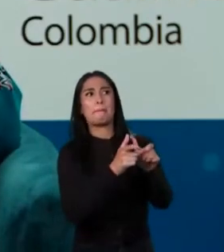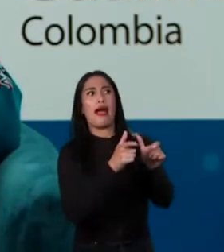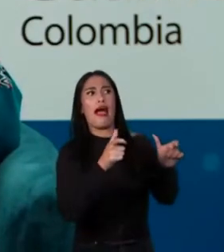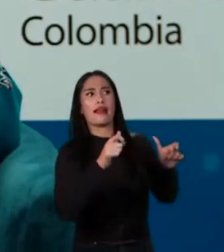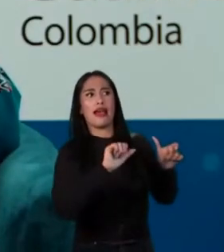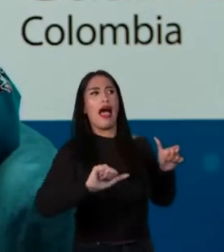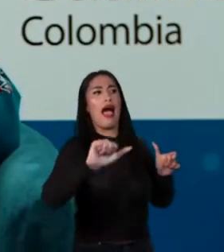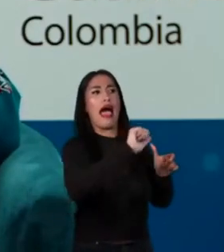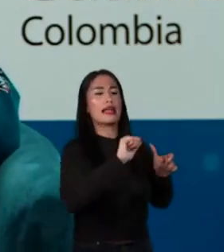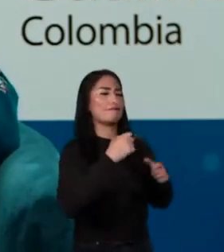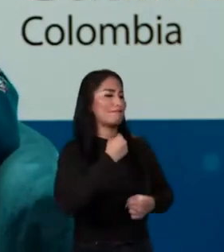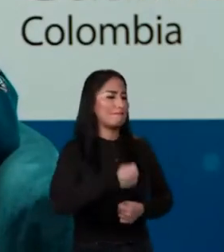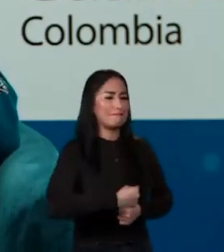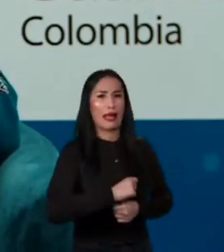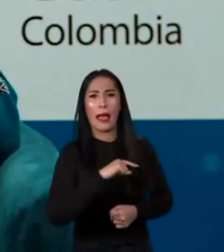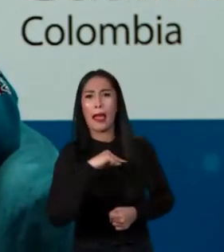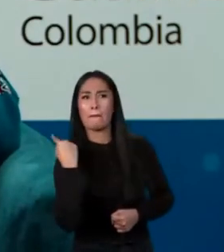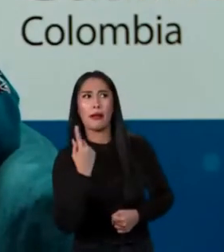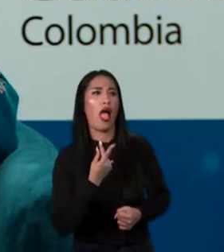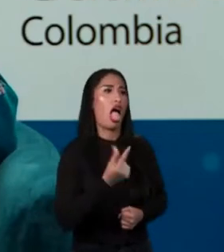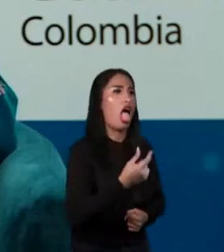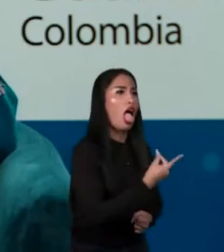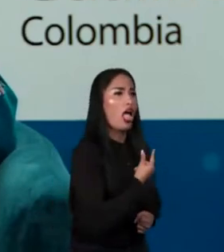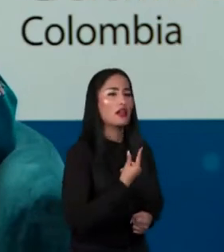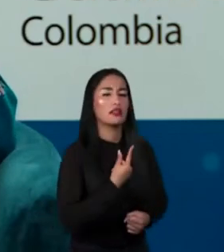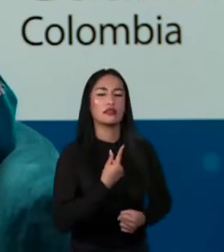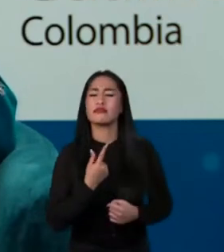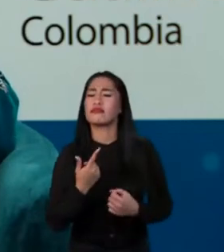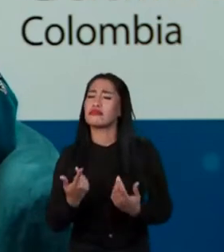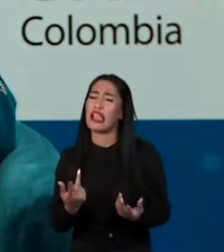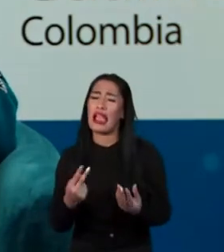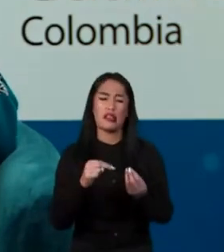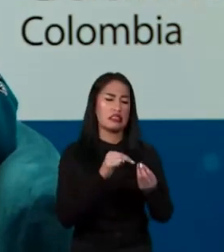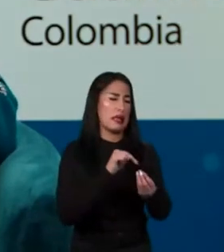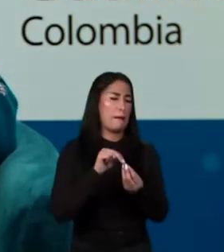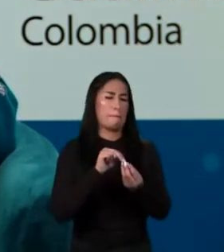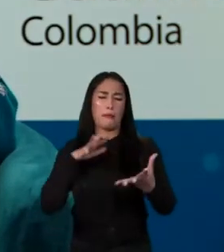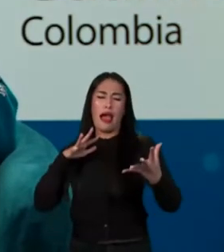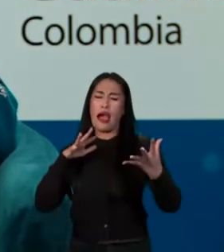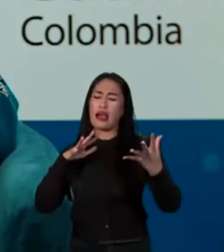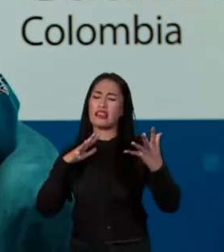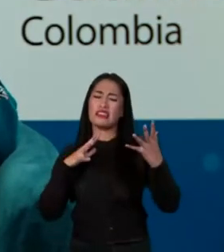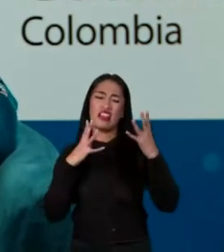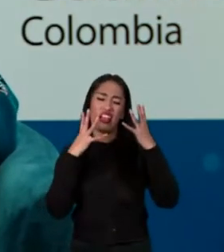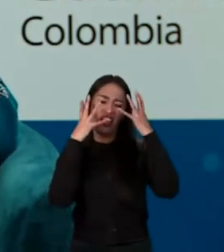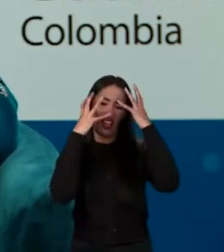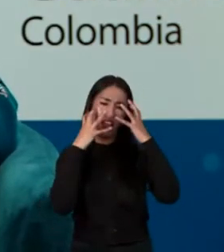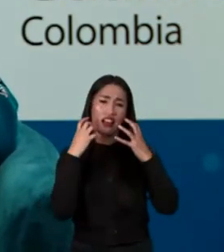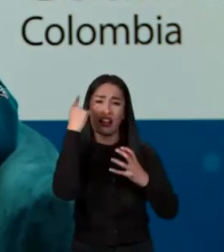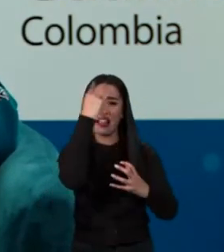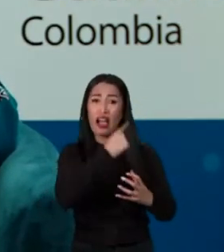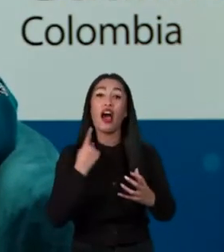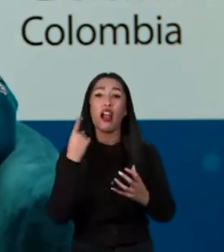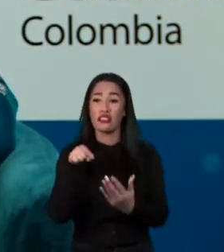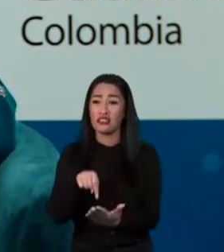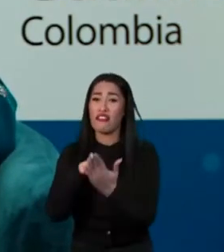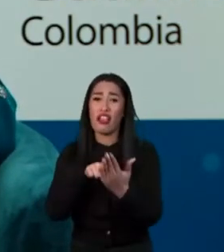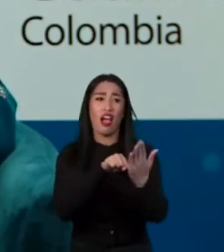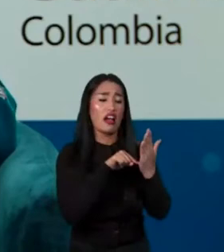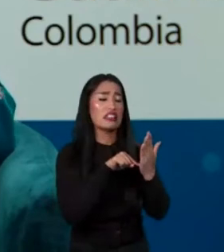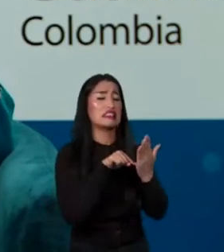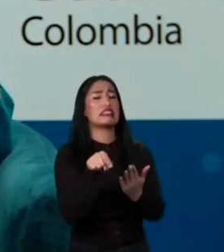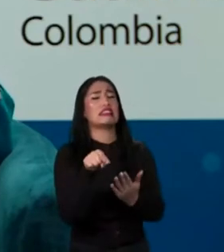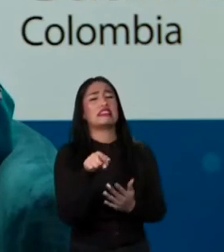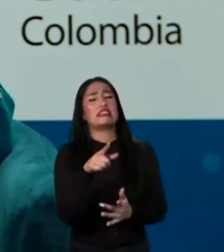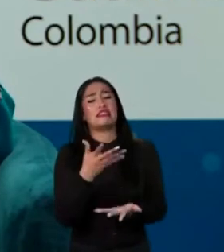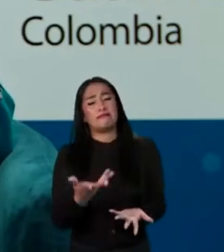la crisis se ven los rostros de mujer y eso es algo importante que tenemos que trabajar también en las